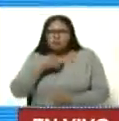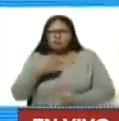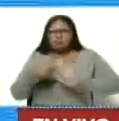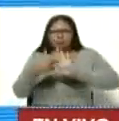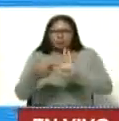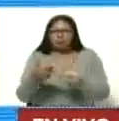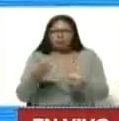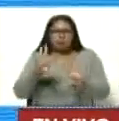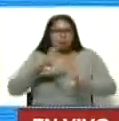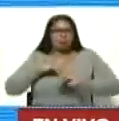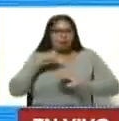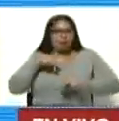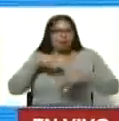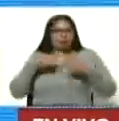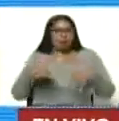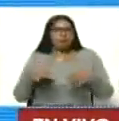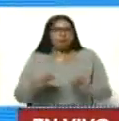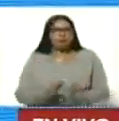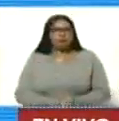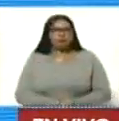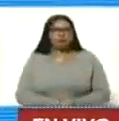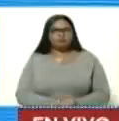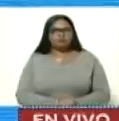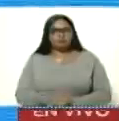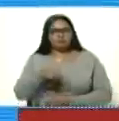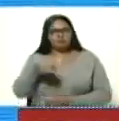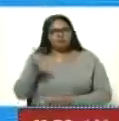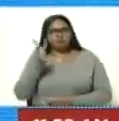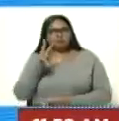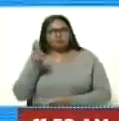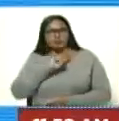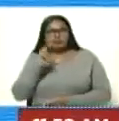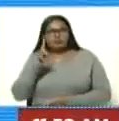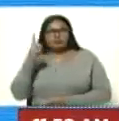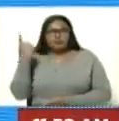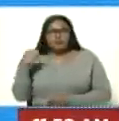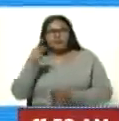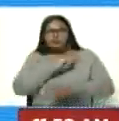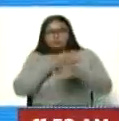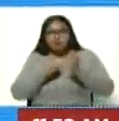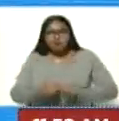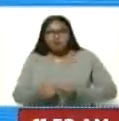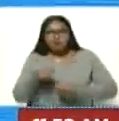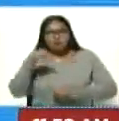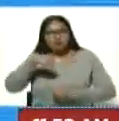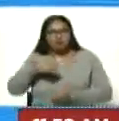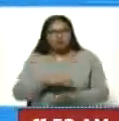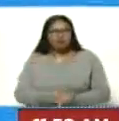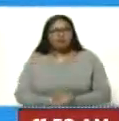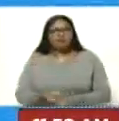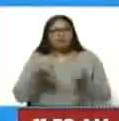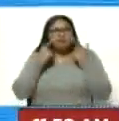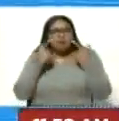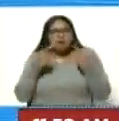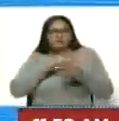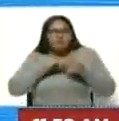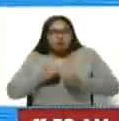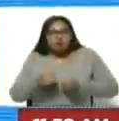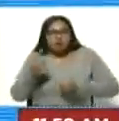Y eso se aceptó aquí, el cuarto poder, aquí en Venezuela. Tenía fuerza, mucha fuerza. Mire, tenía tanto